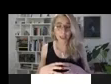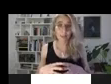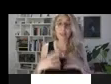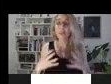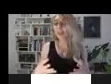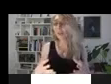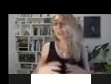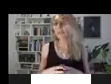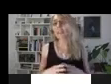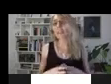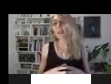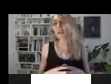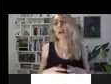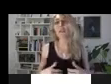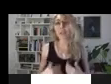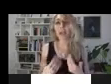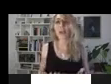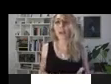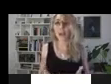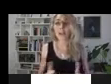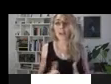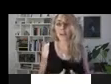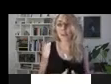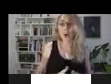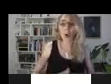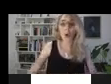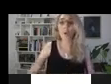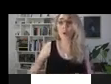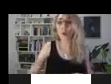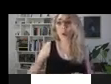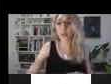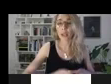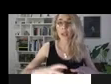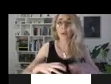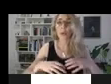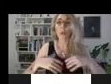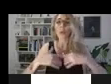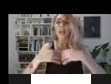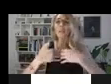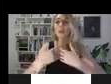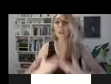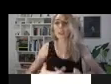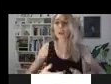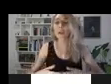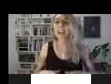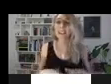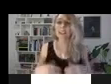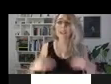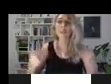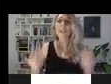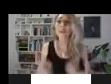en, primero, en pensarlo al mercado de arte como una